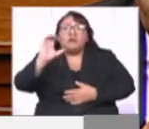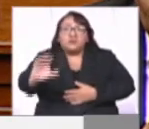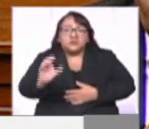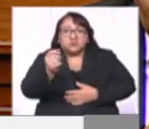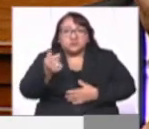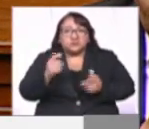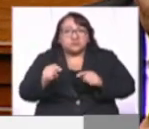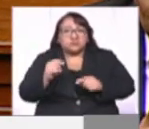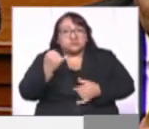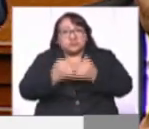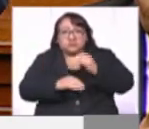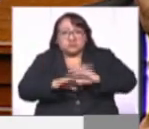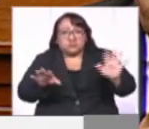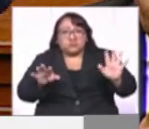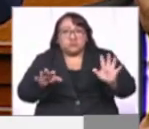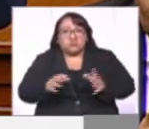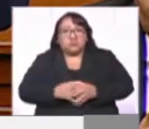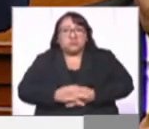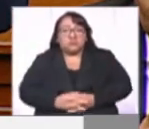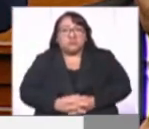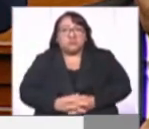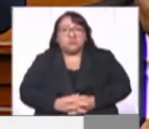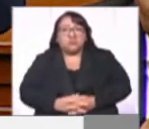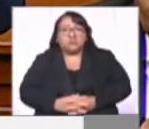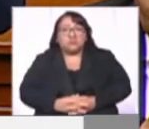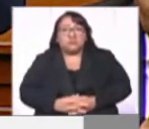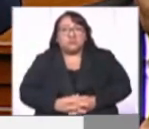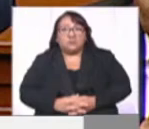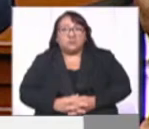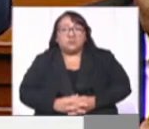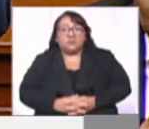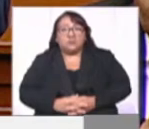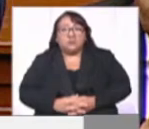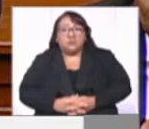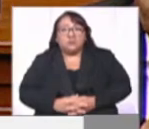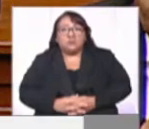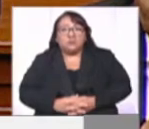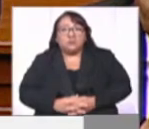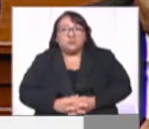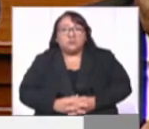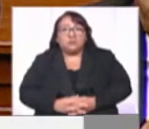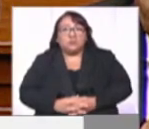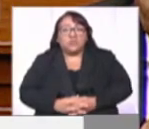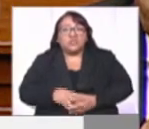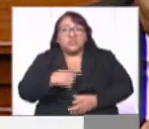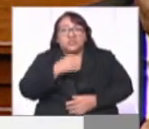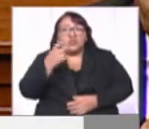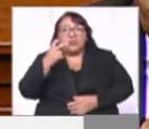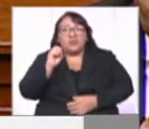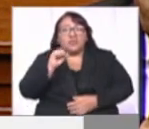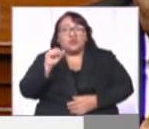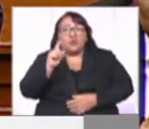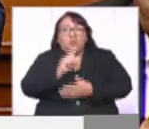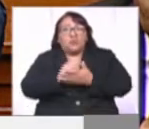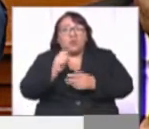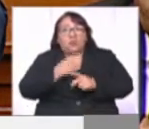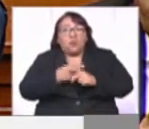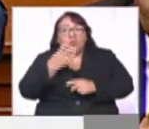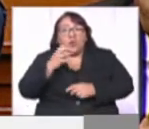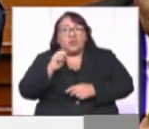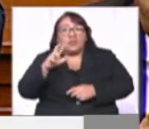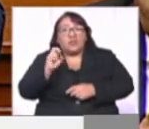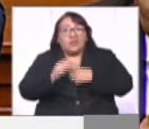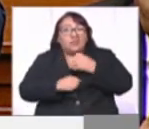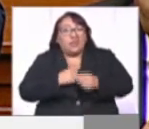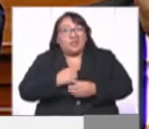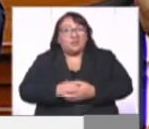cuando se va de vaga y ese dinero no se lo devuelven. Y estamos hablando de 120 soles mensuales por 40, 30